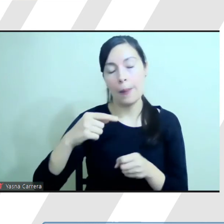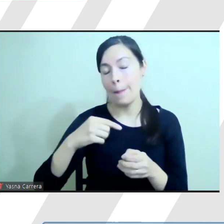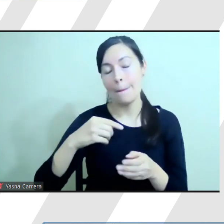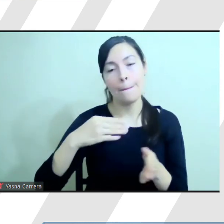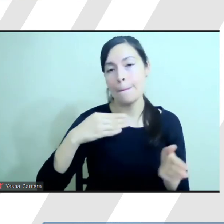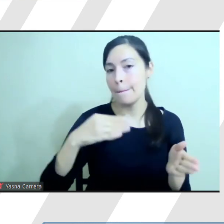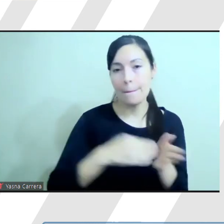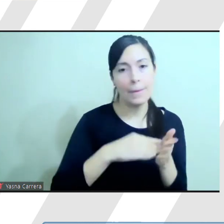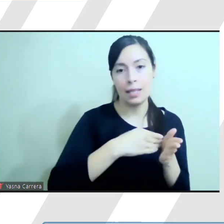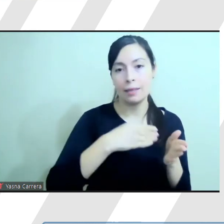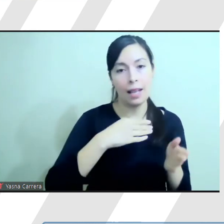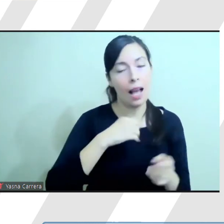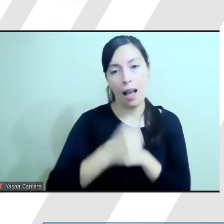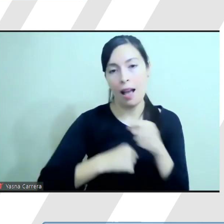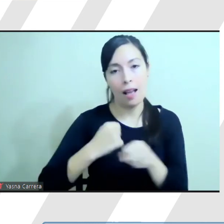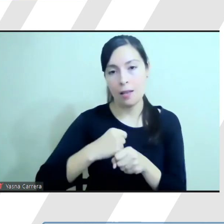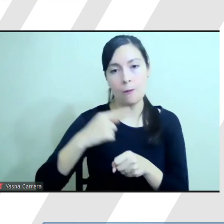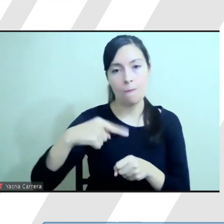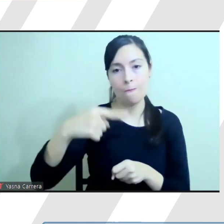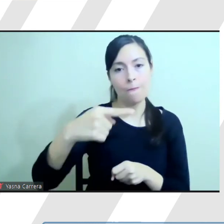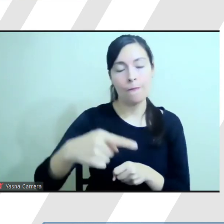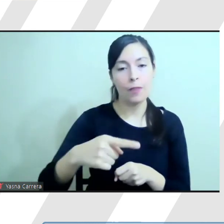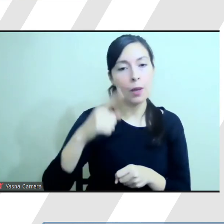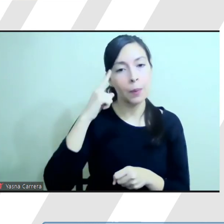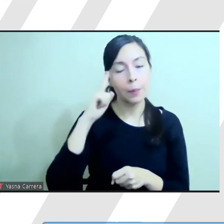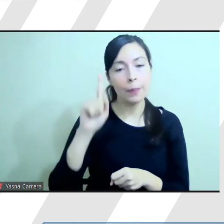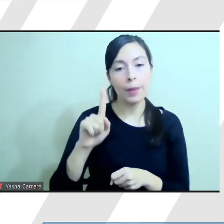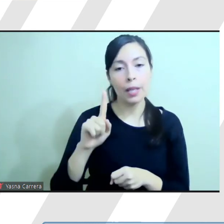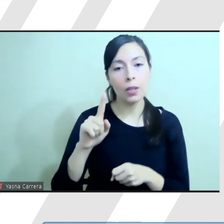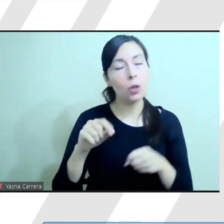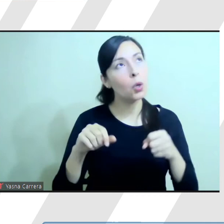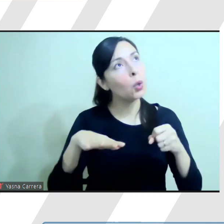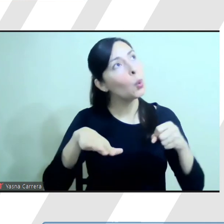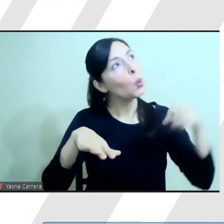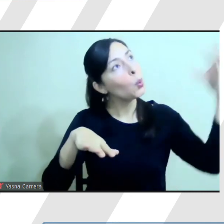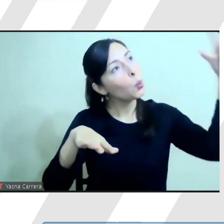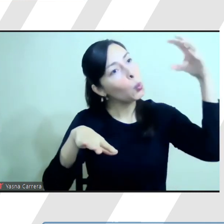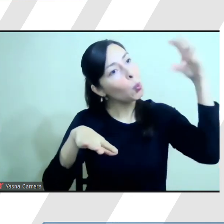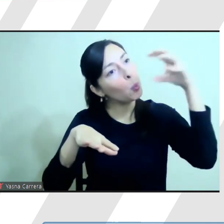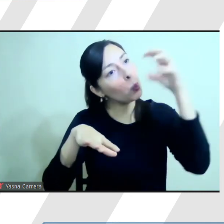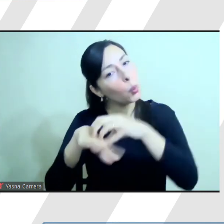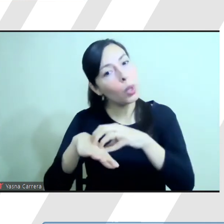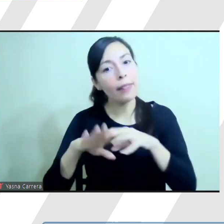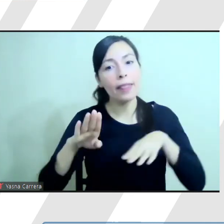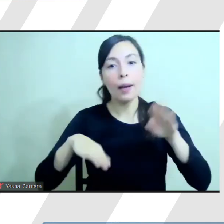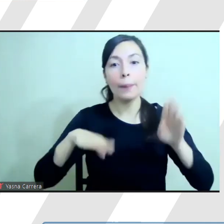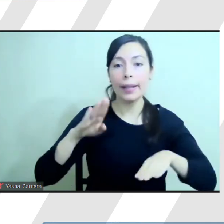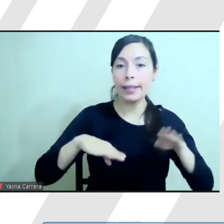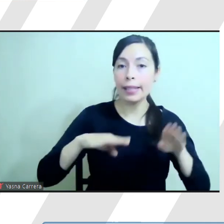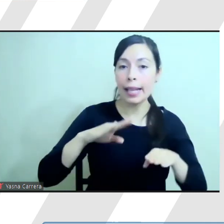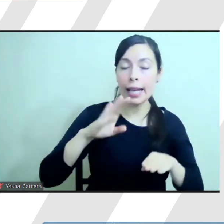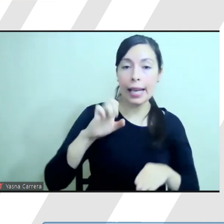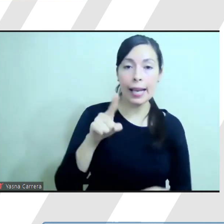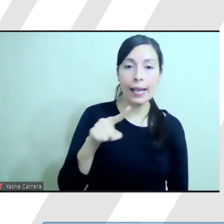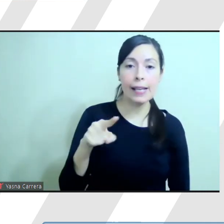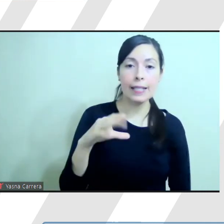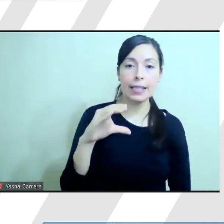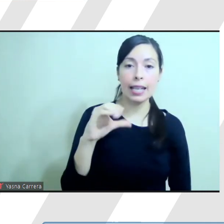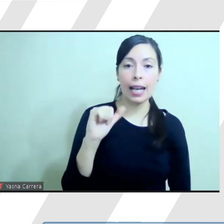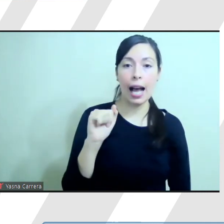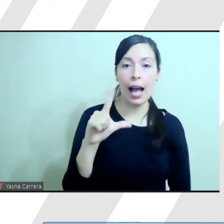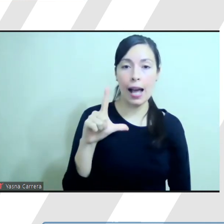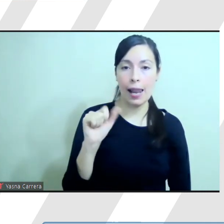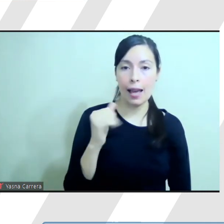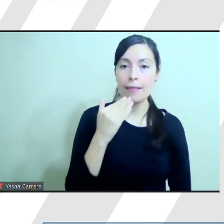años, eh, la frecuencia de los impactos depende de la escala, y la preservación de las evidencias asociadas a